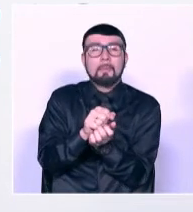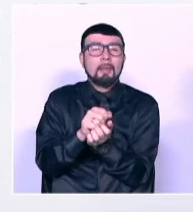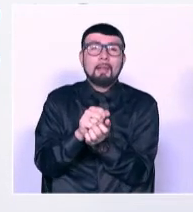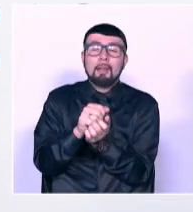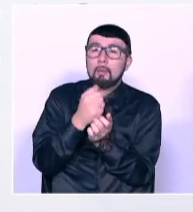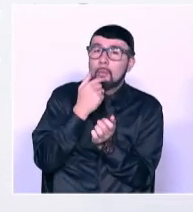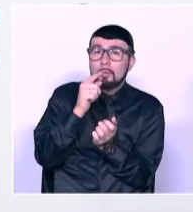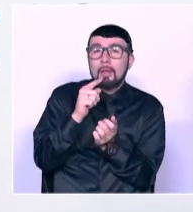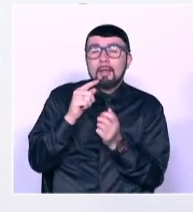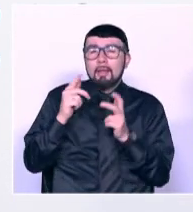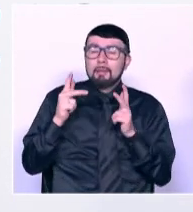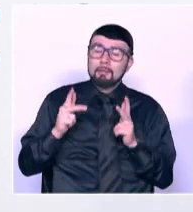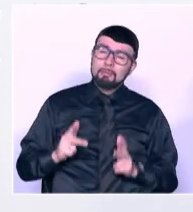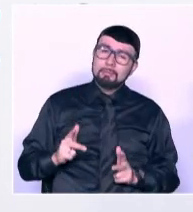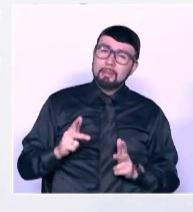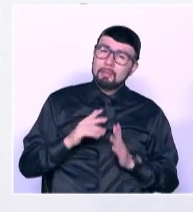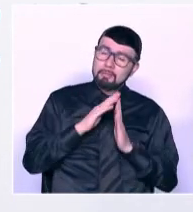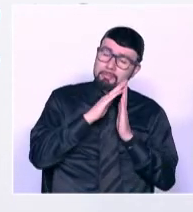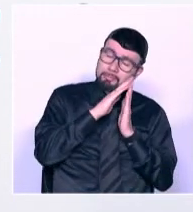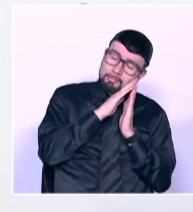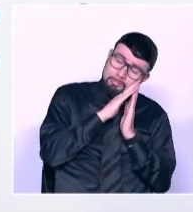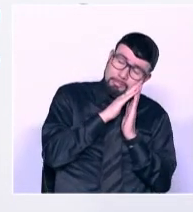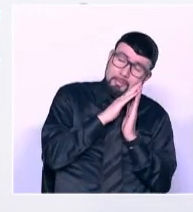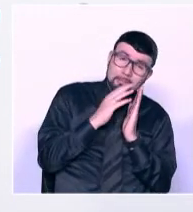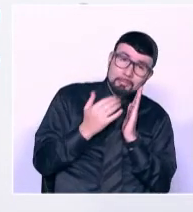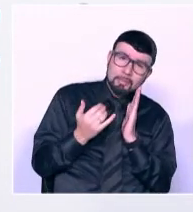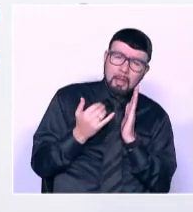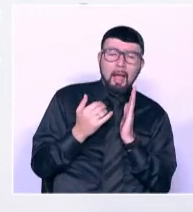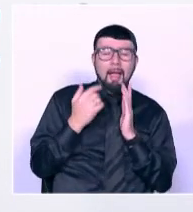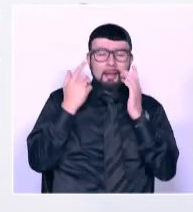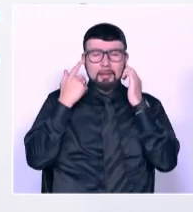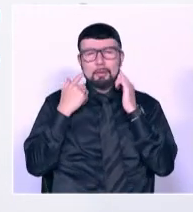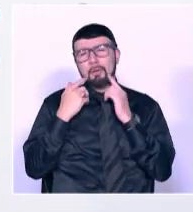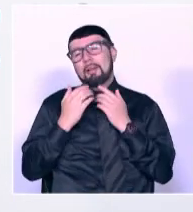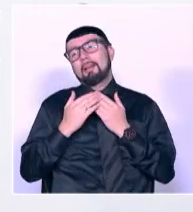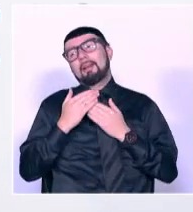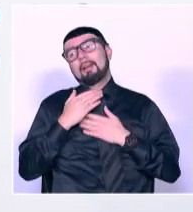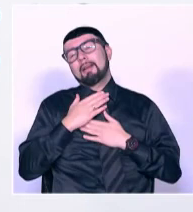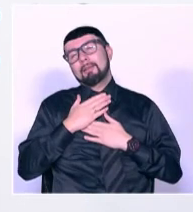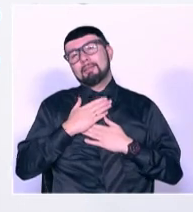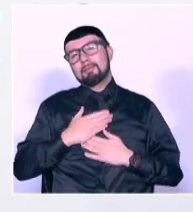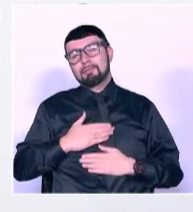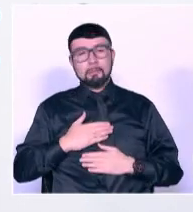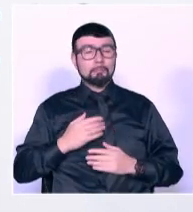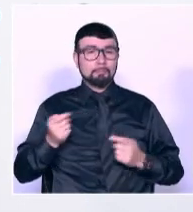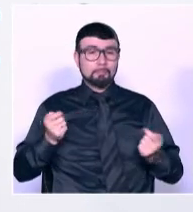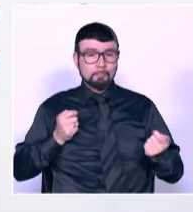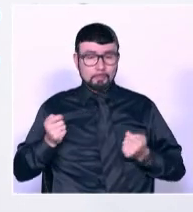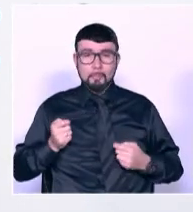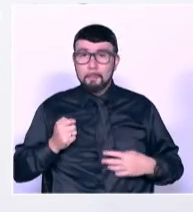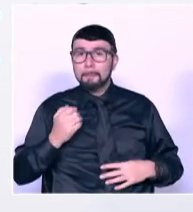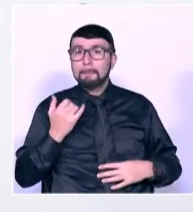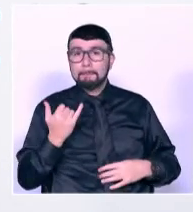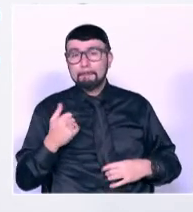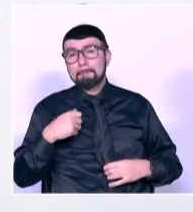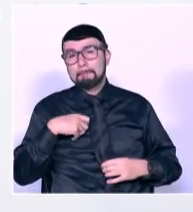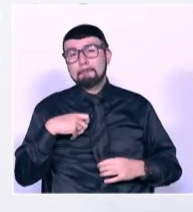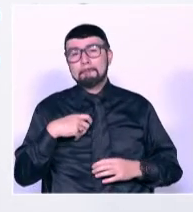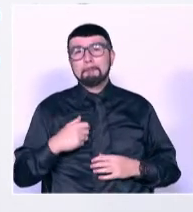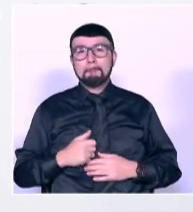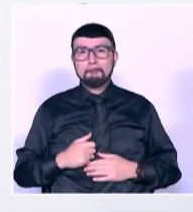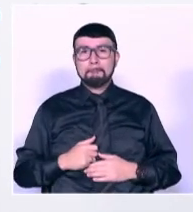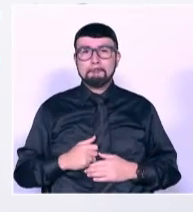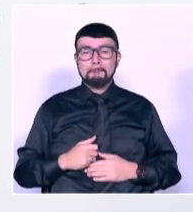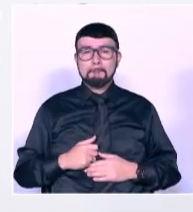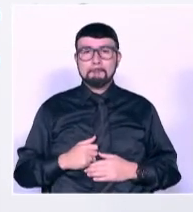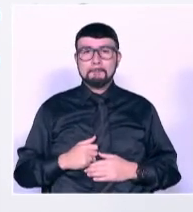nos acostamos relajados con una posición de todos los espacios y las articulaciones en posición